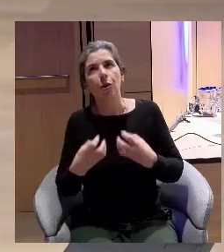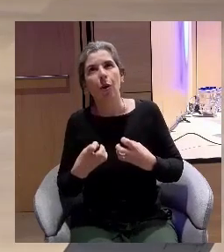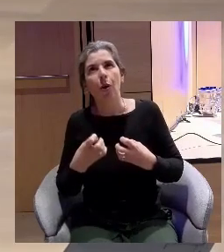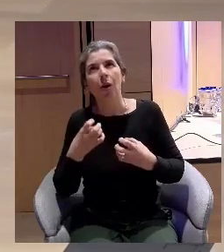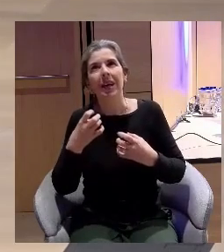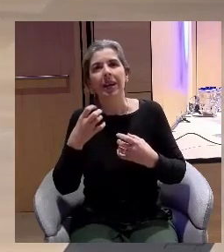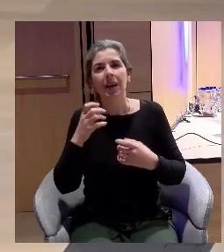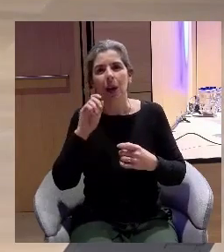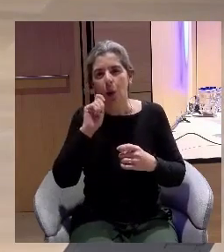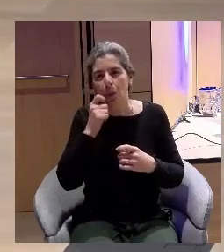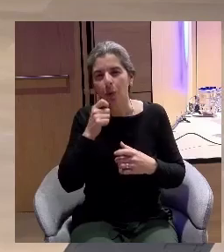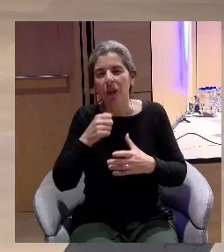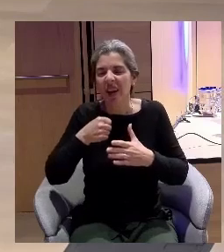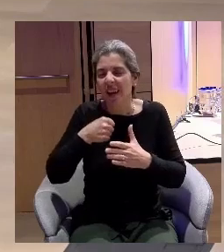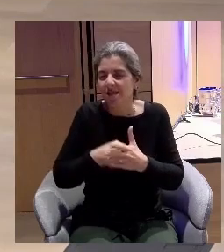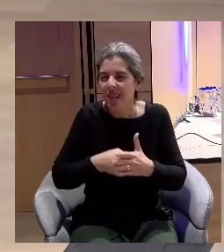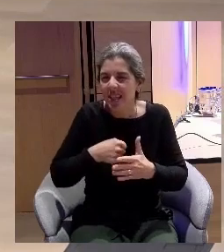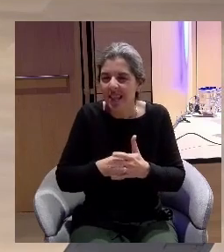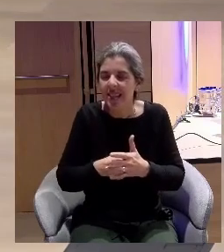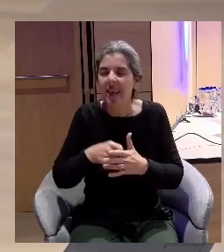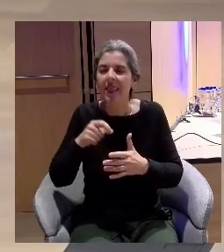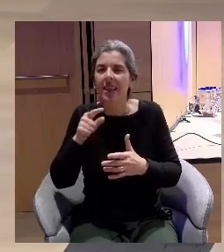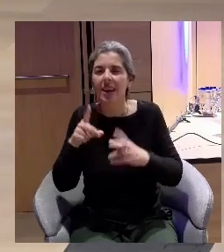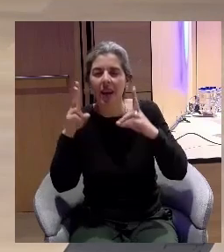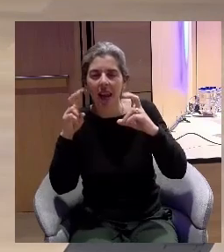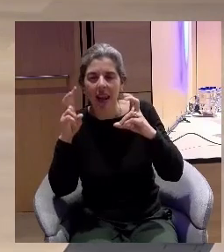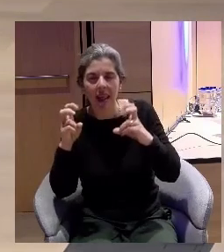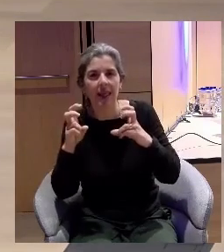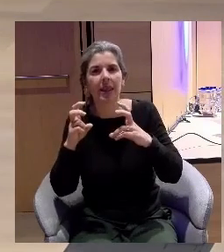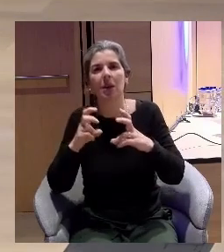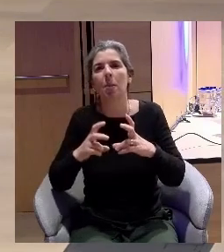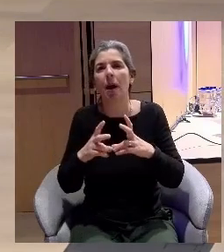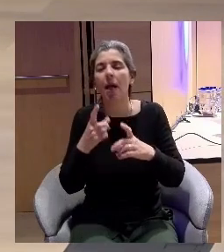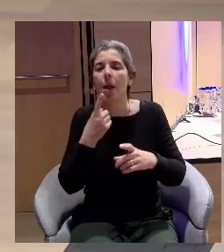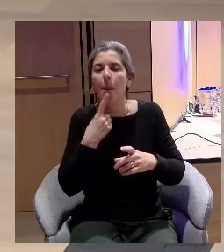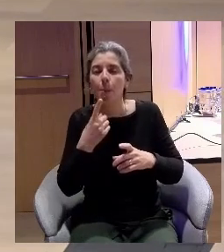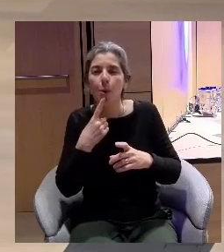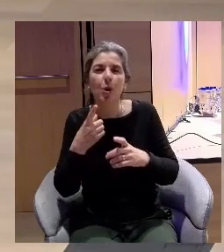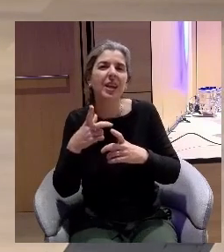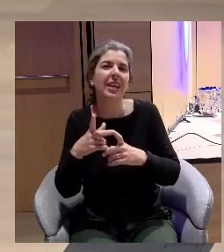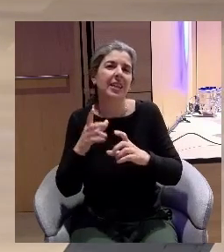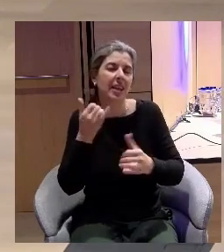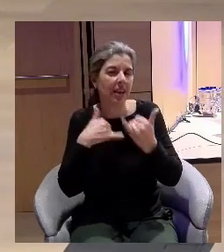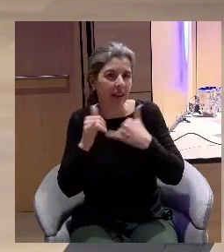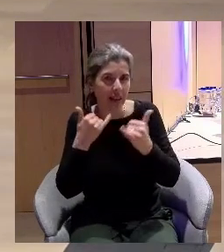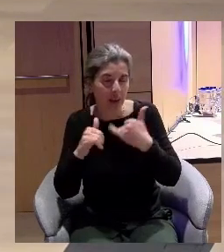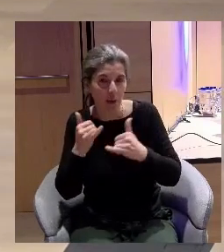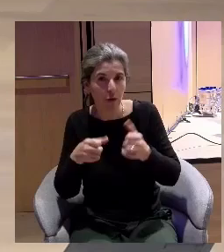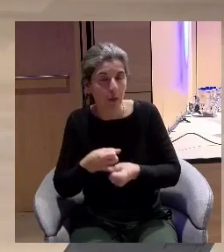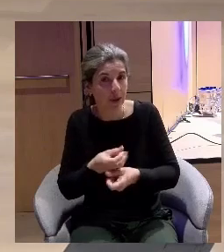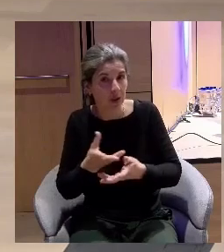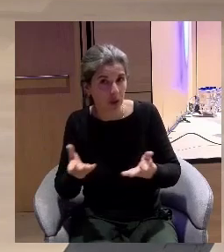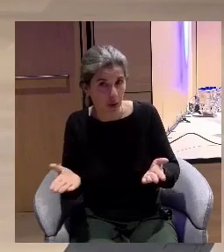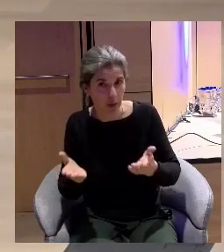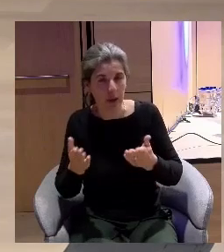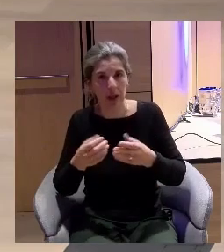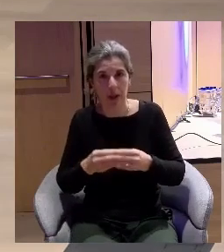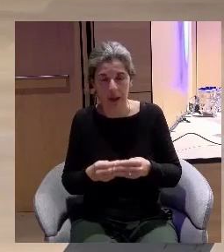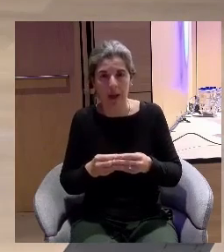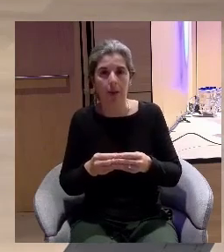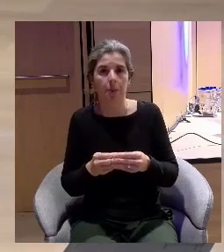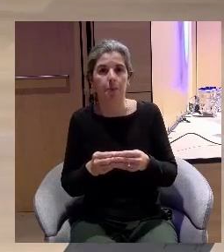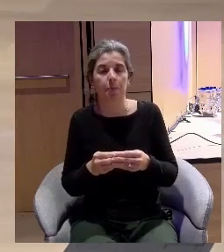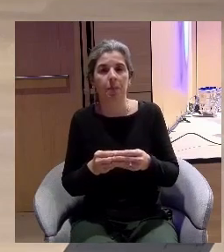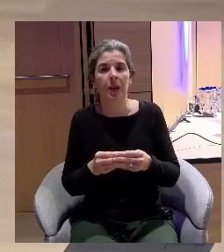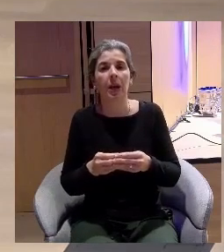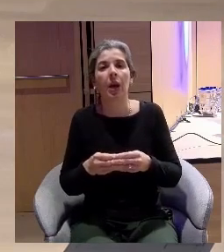mi presentación apunta a la implementación de las políticas, la lógica de Vildavsky, que la implementación es perfectamente imperfecta. Entonces, uno de los temas que tenemos que ver,